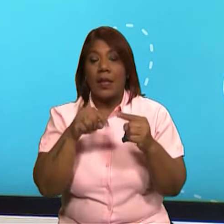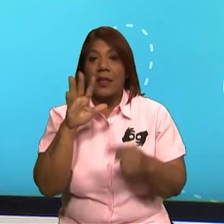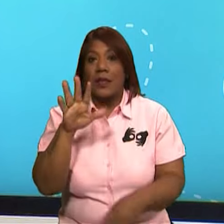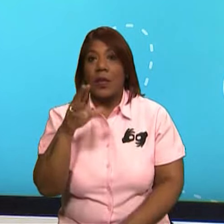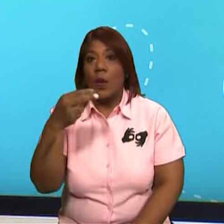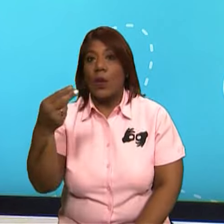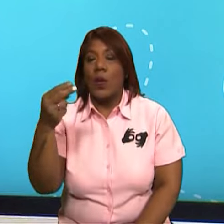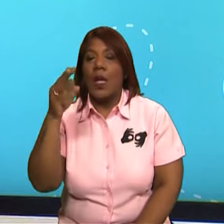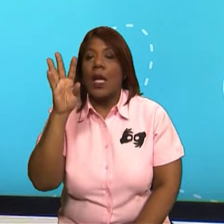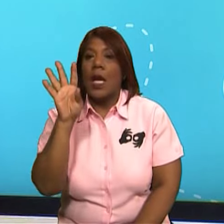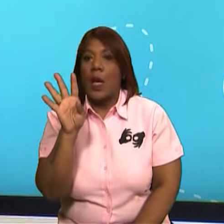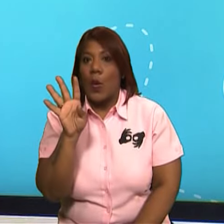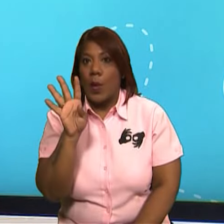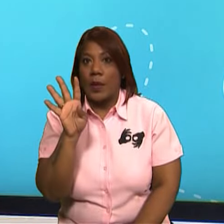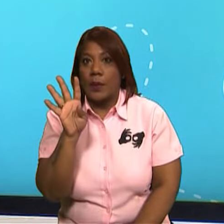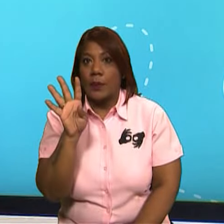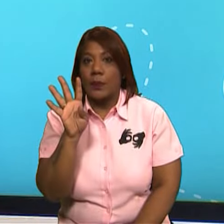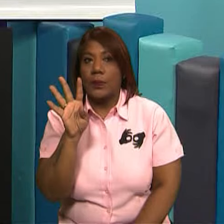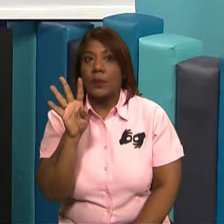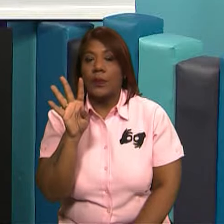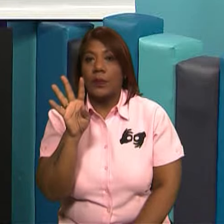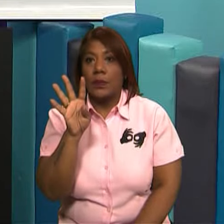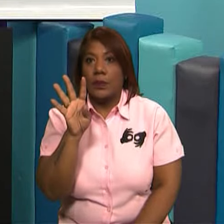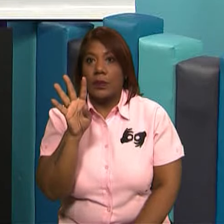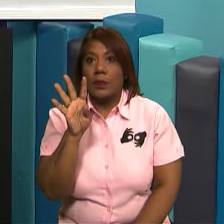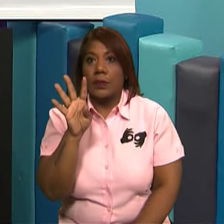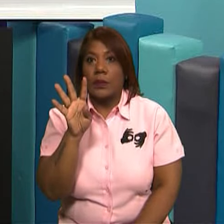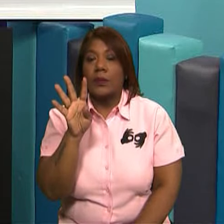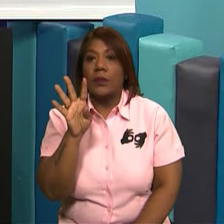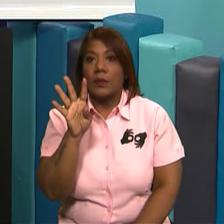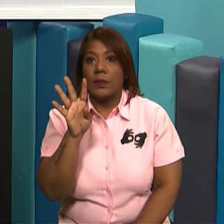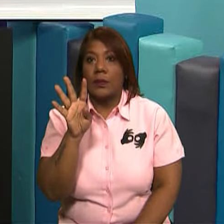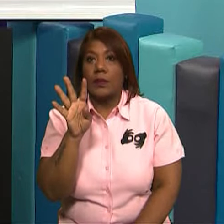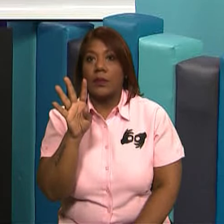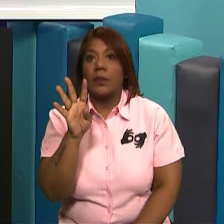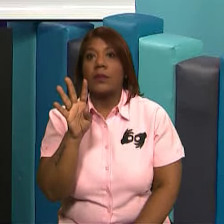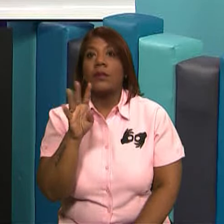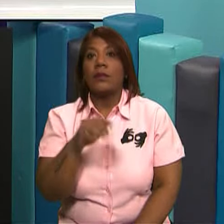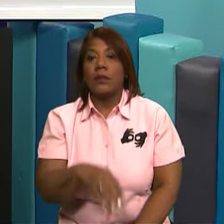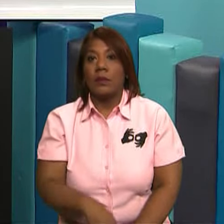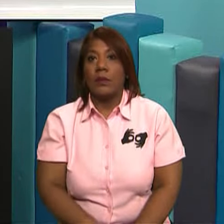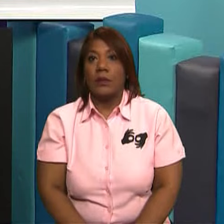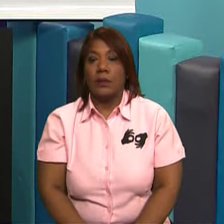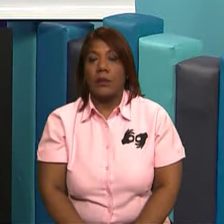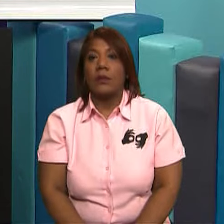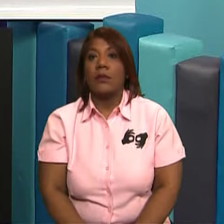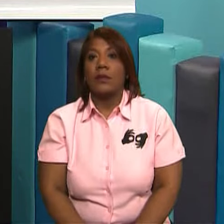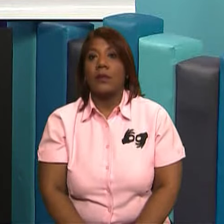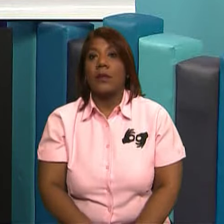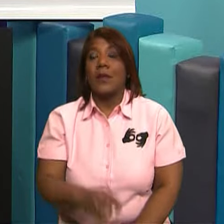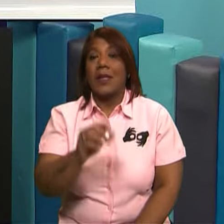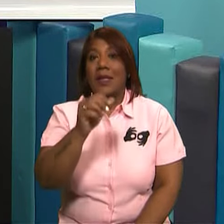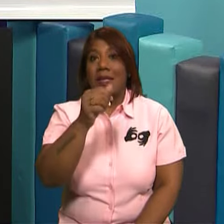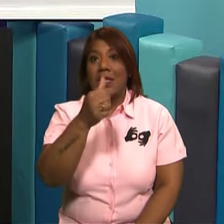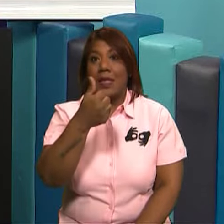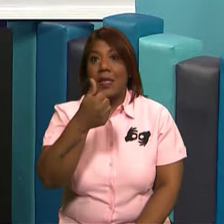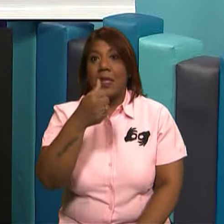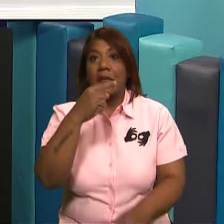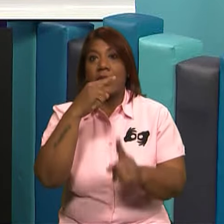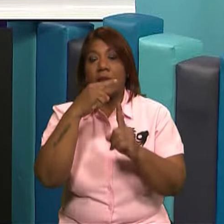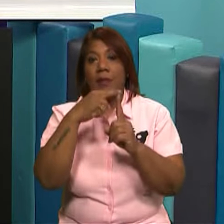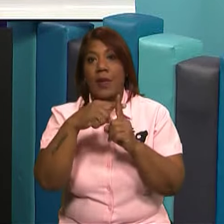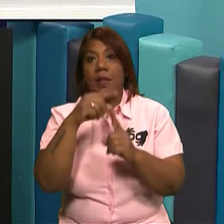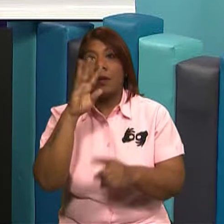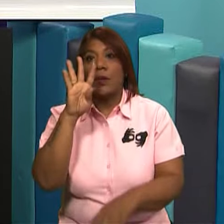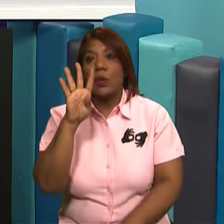entre 5 me da 4. Después que tengo esos resultados más pequeños, puedo sumar esos cocientes que